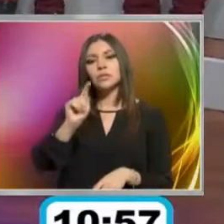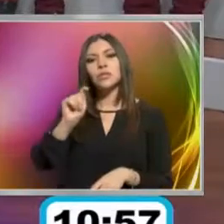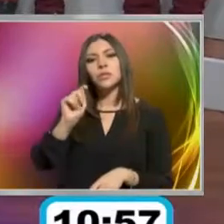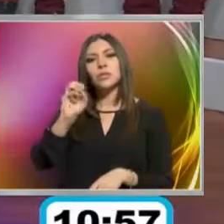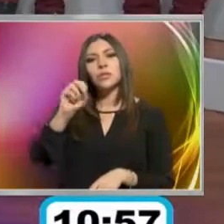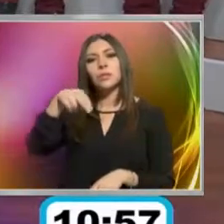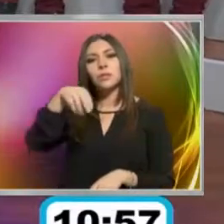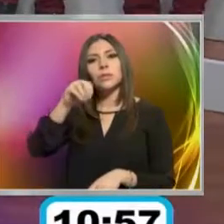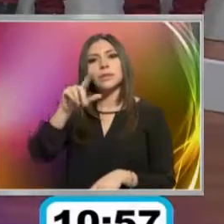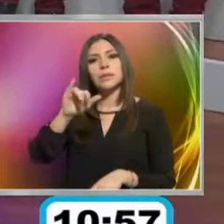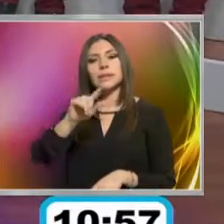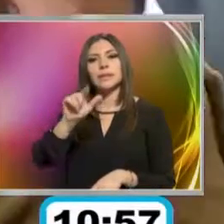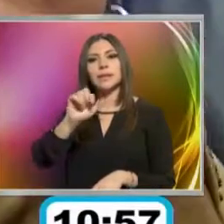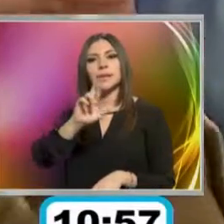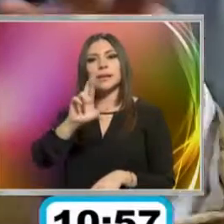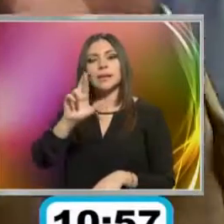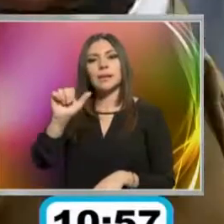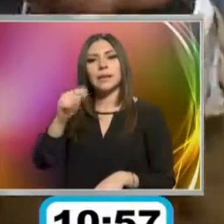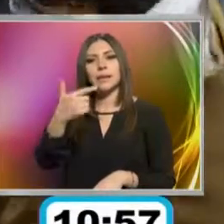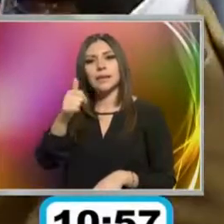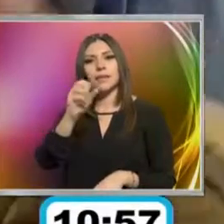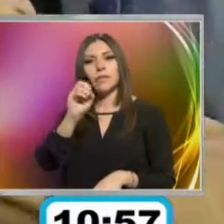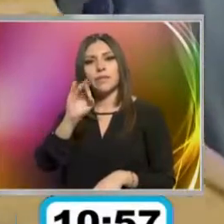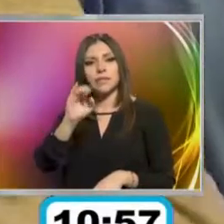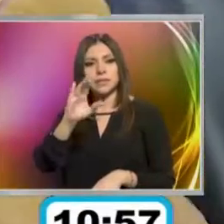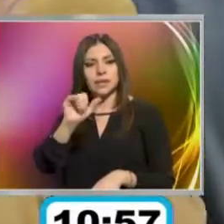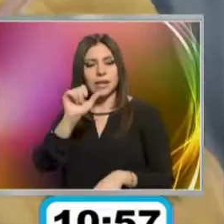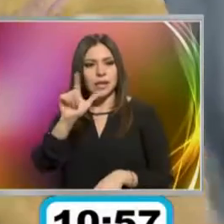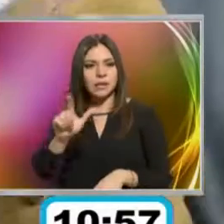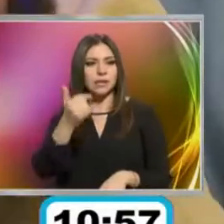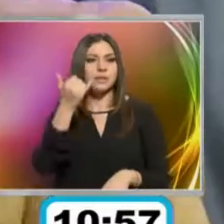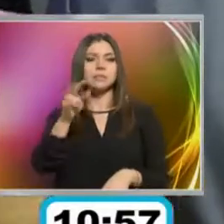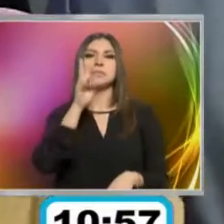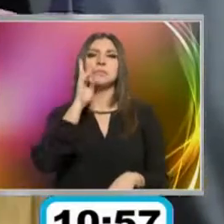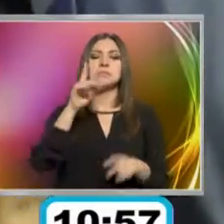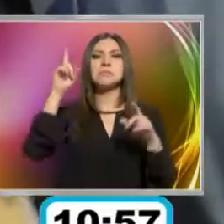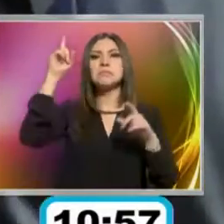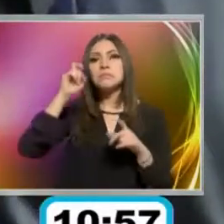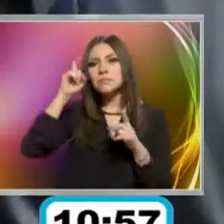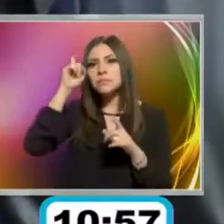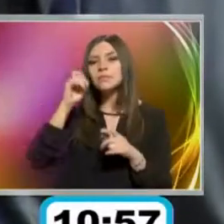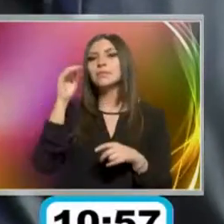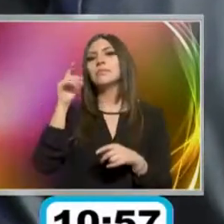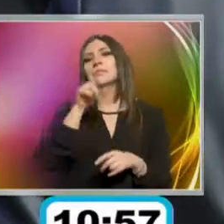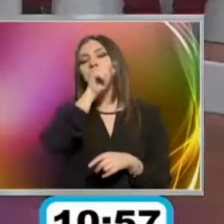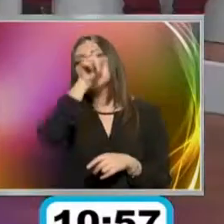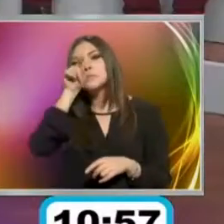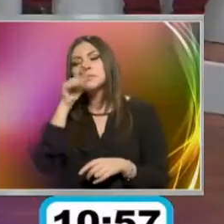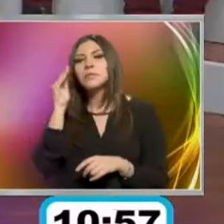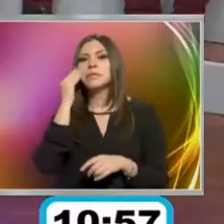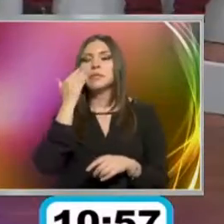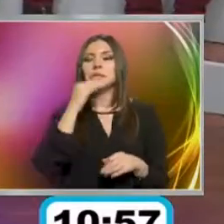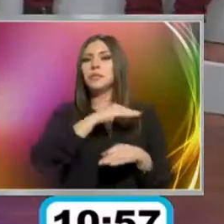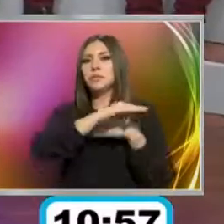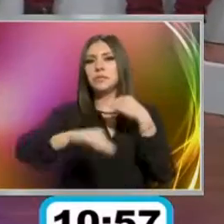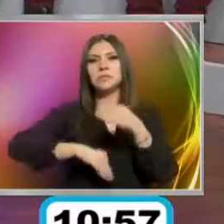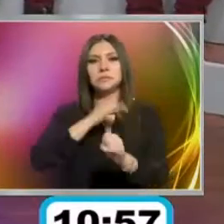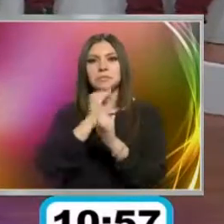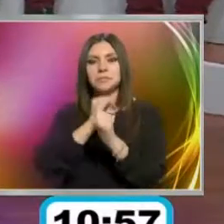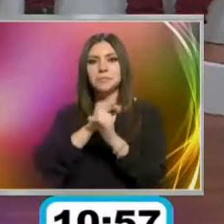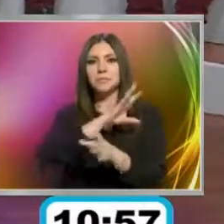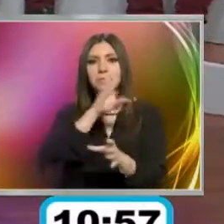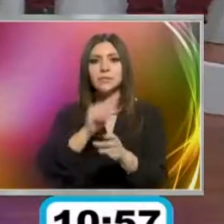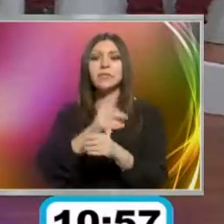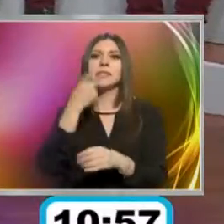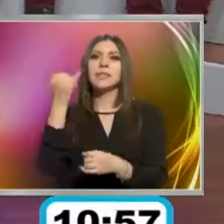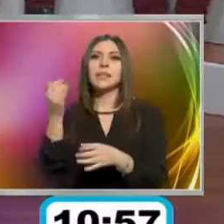Lizárraga oficial. Ahí estamos, ahí están los links para Facebook, Twitter, Instagram, Periscope y todas las Por redes todos sociales. lados. Así es. Muy bien, muchachos, vénganse para despedir el programa. Ya nos